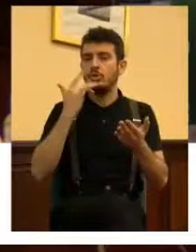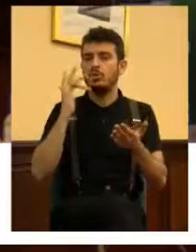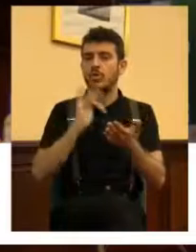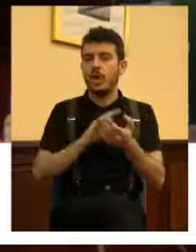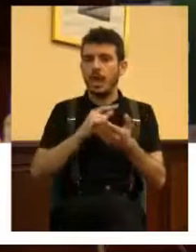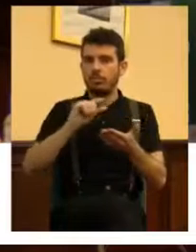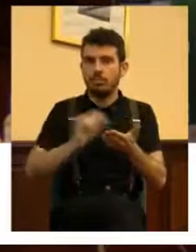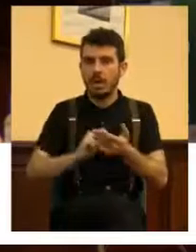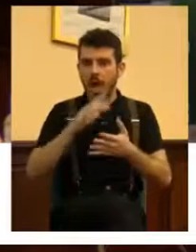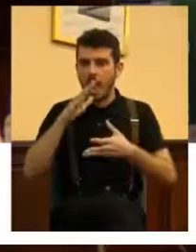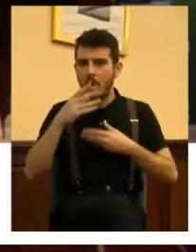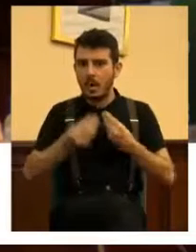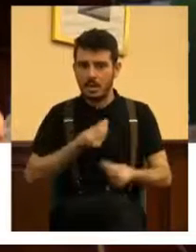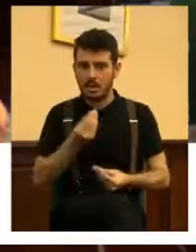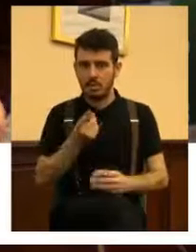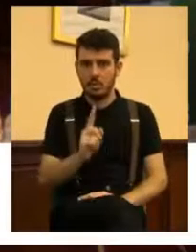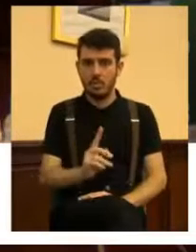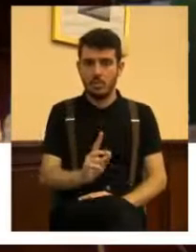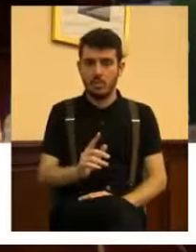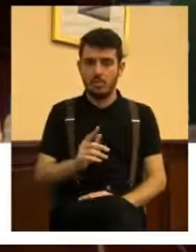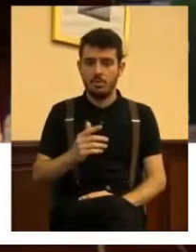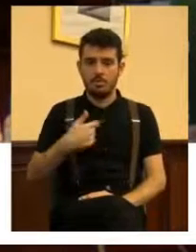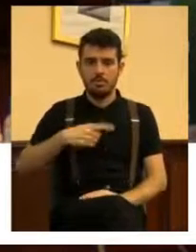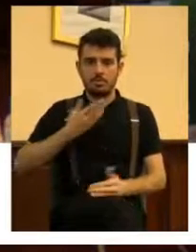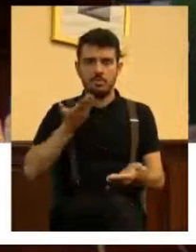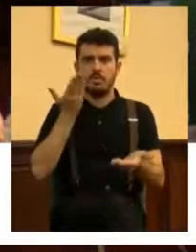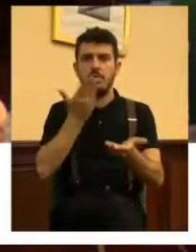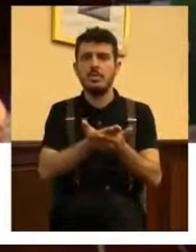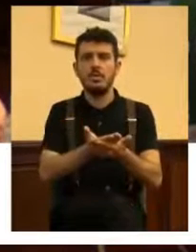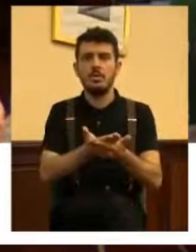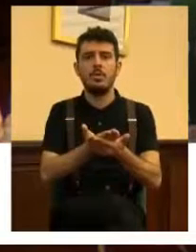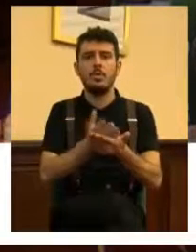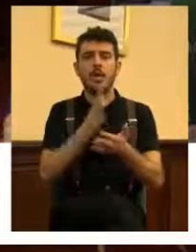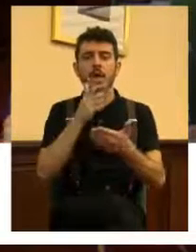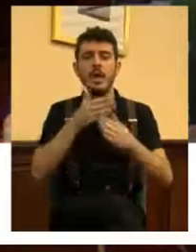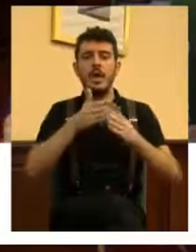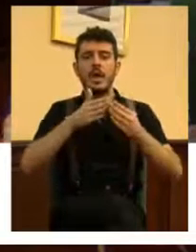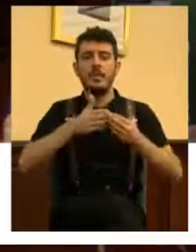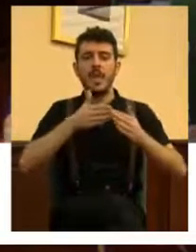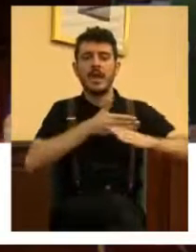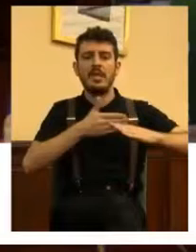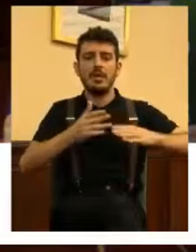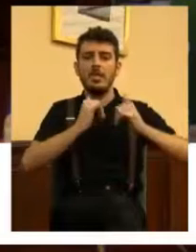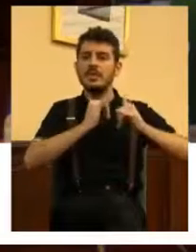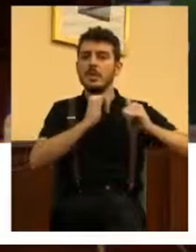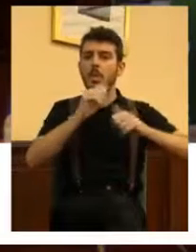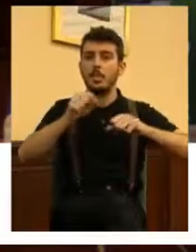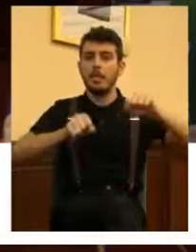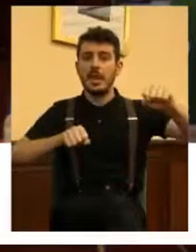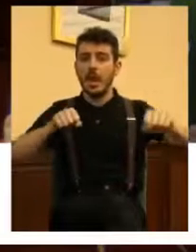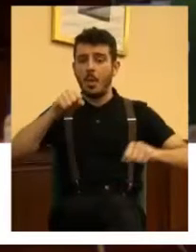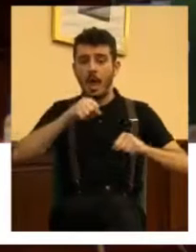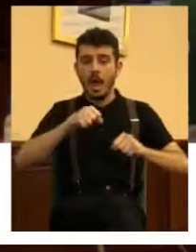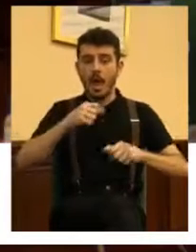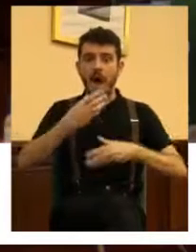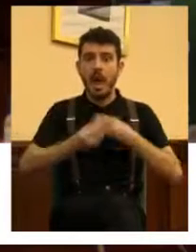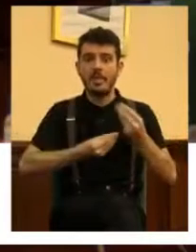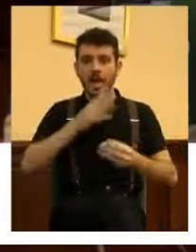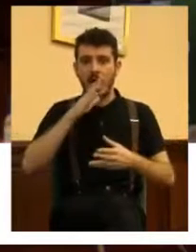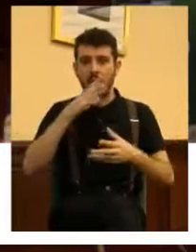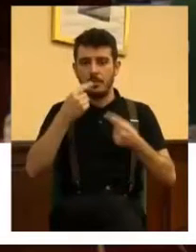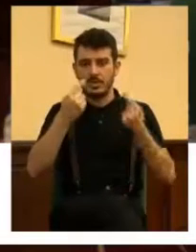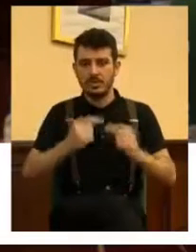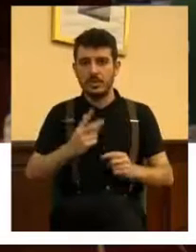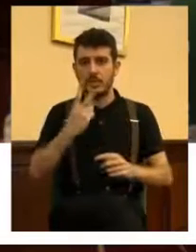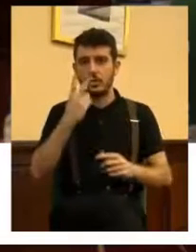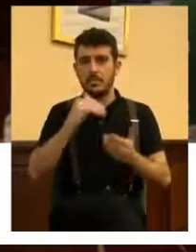cierta inmediatez. Nosotros no hemos pedido que este embarcadero de paseo y piragua se haga cargo de los